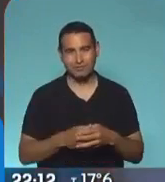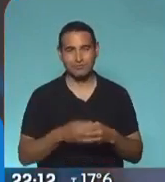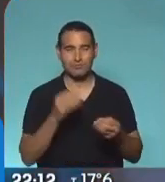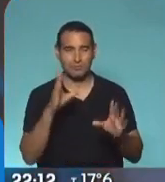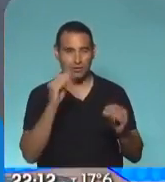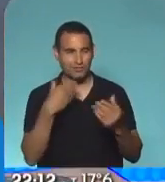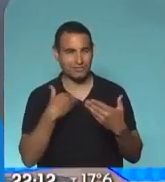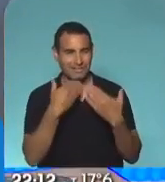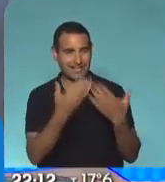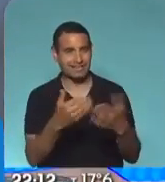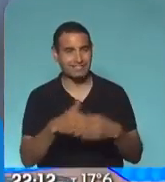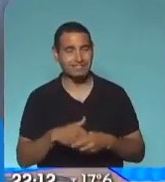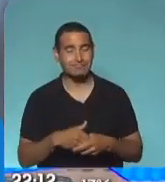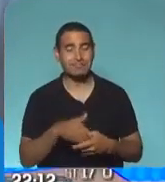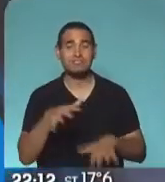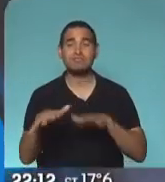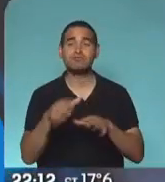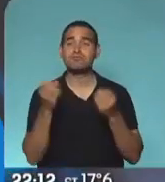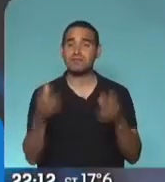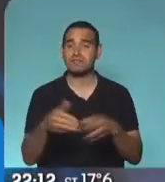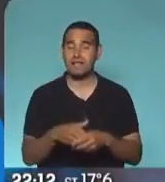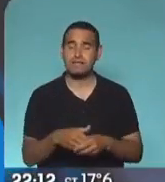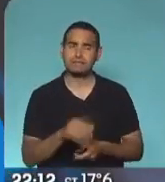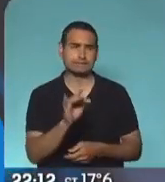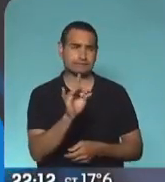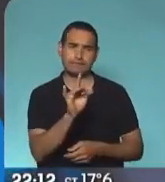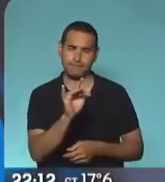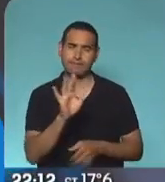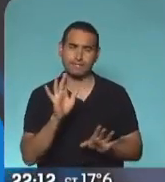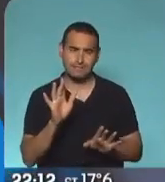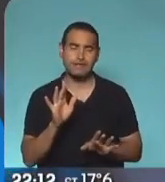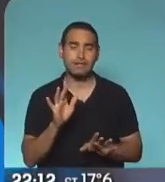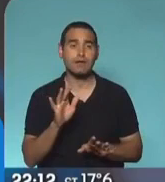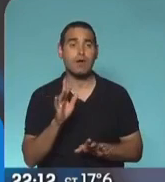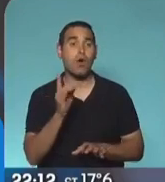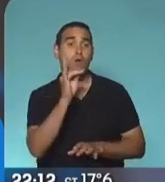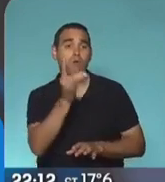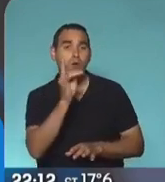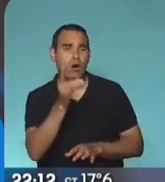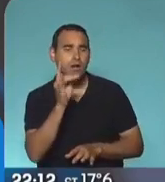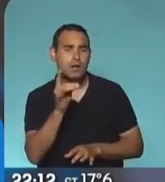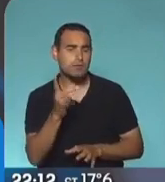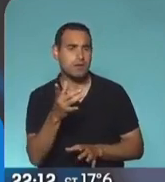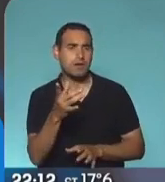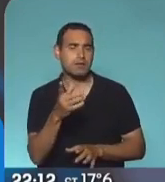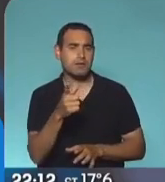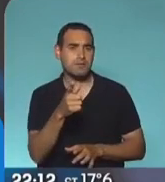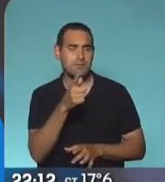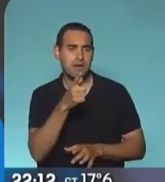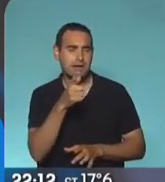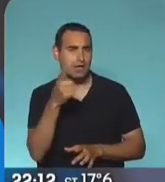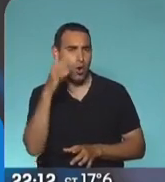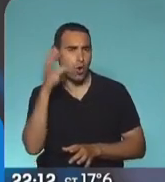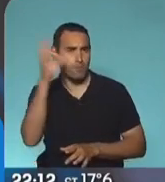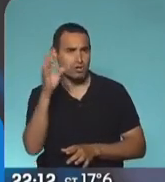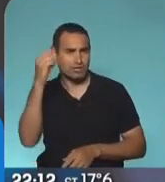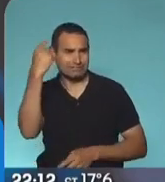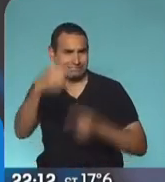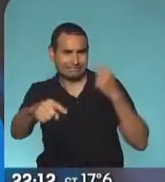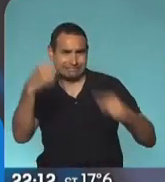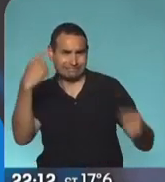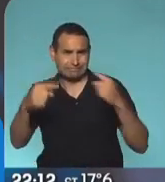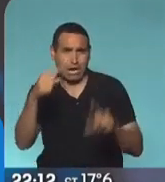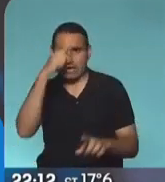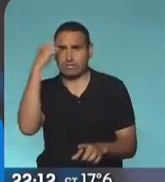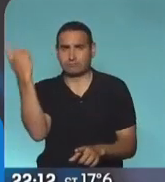gracias. ¿Cómo ves la situación? Complicada, ciertamente. Bolivia se convirtió en una especie de catalizador de un montón de opiniones a nivel nacional, a